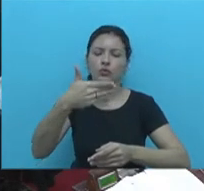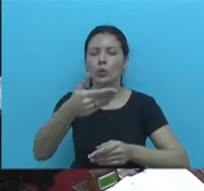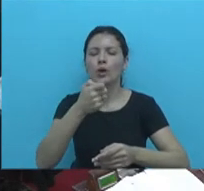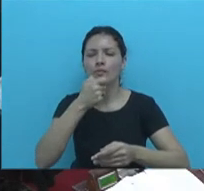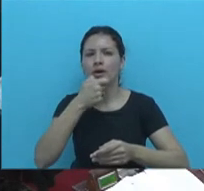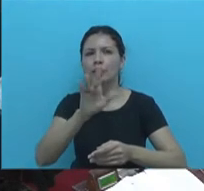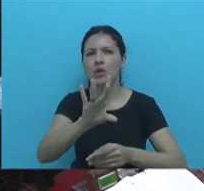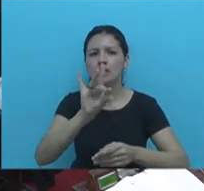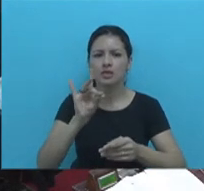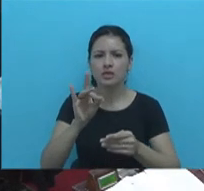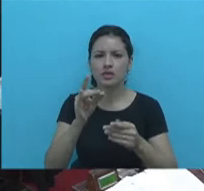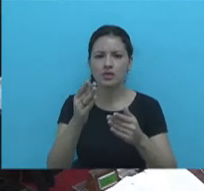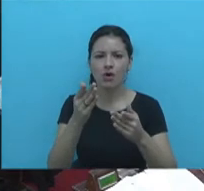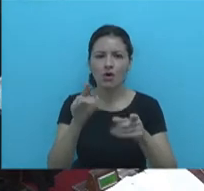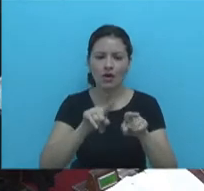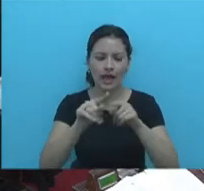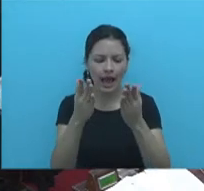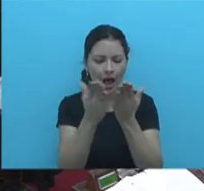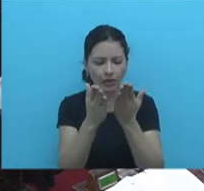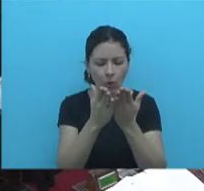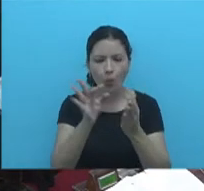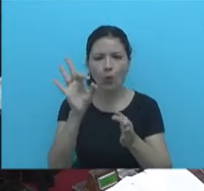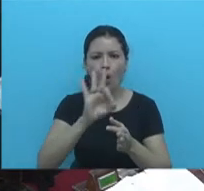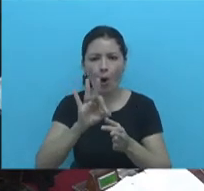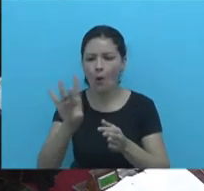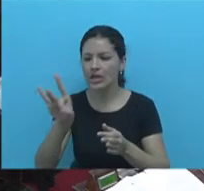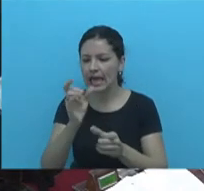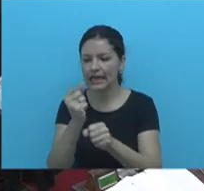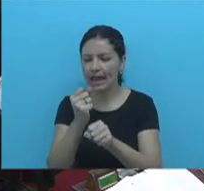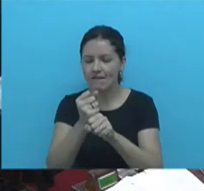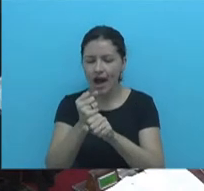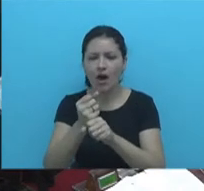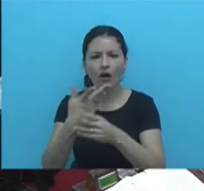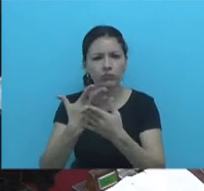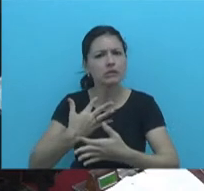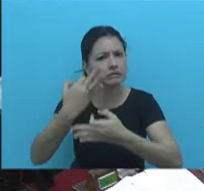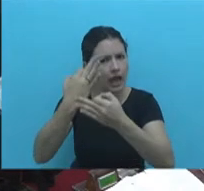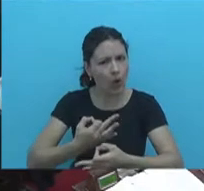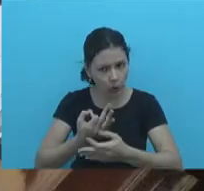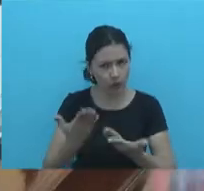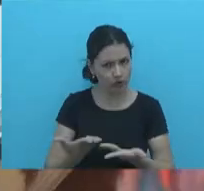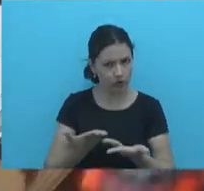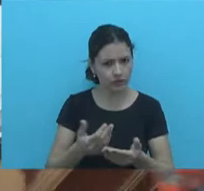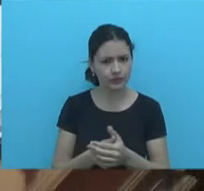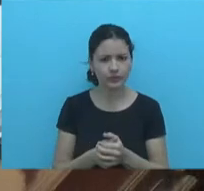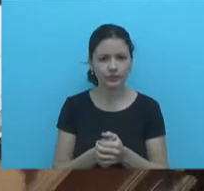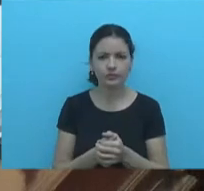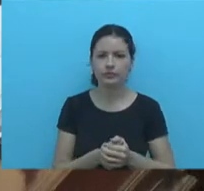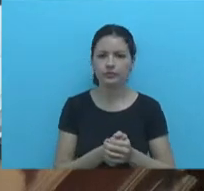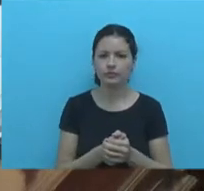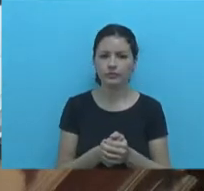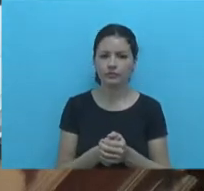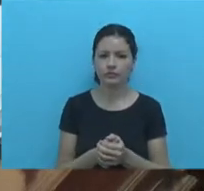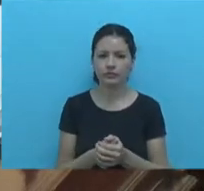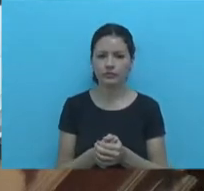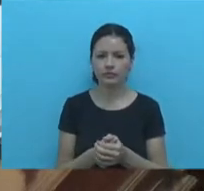carrera de posgrado o si quiere elegir trabajar. El taller le da la posibilidad de que cuando termina tener